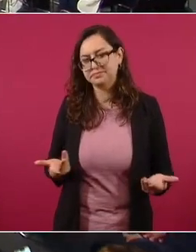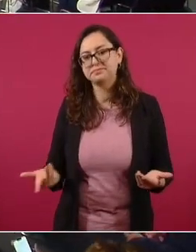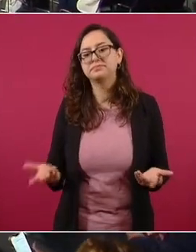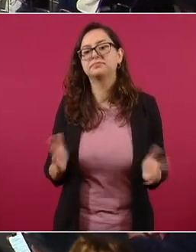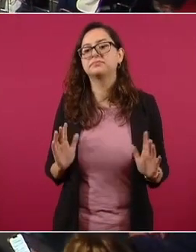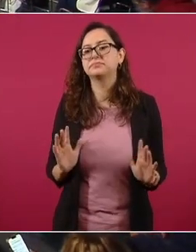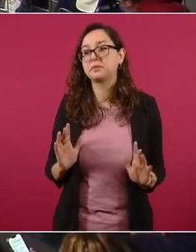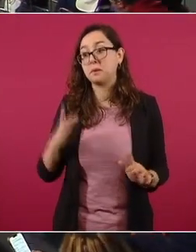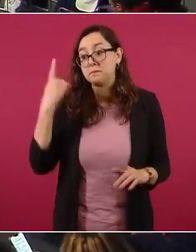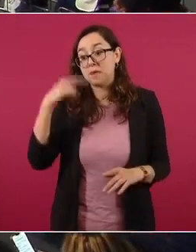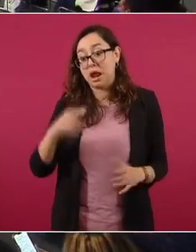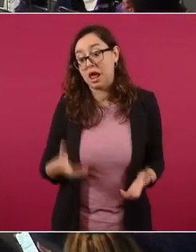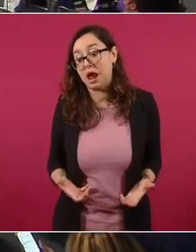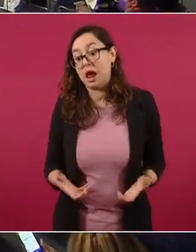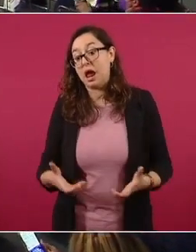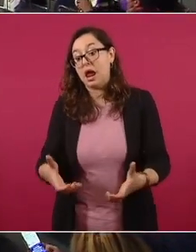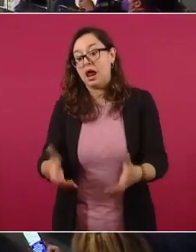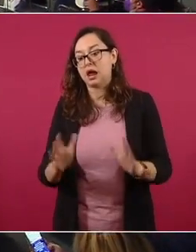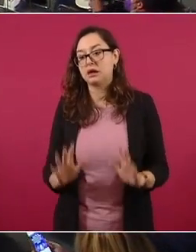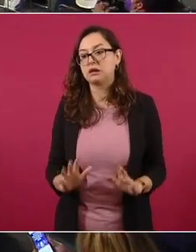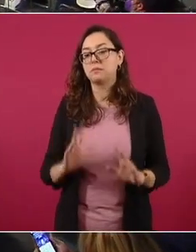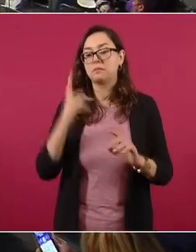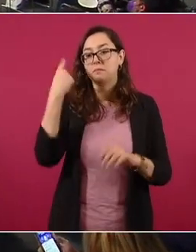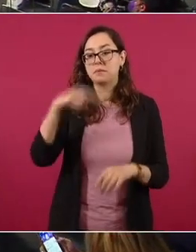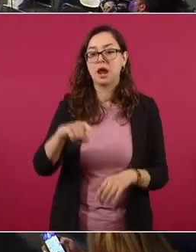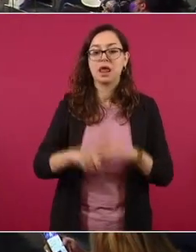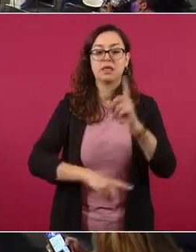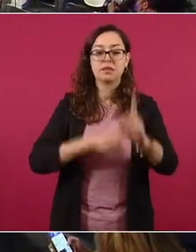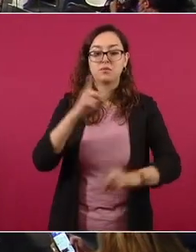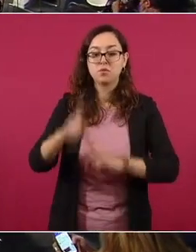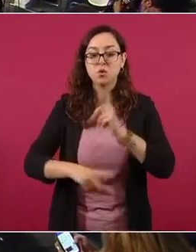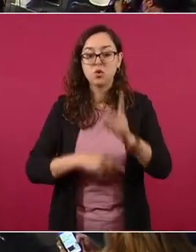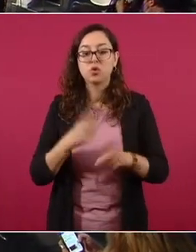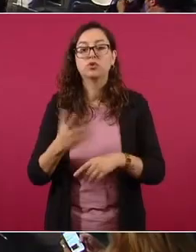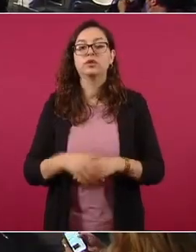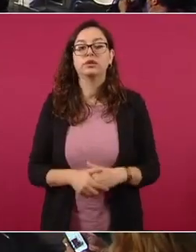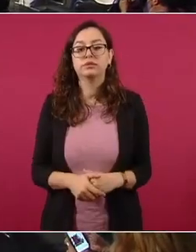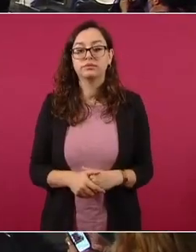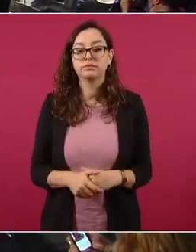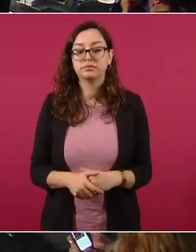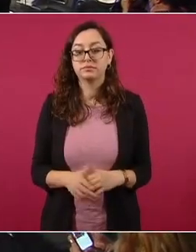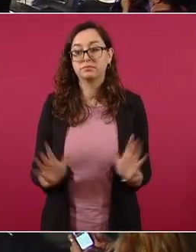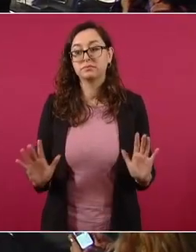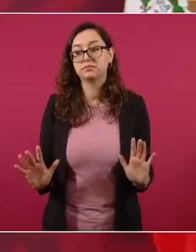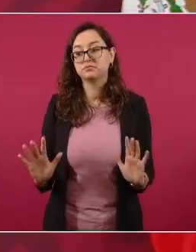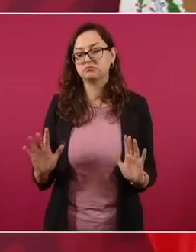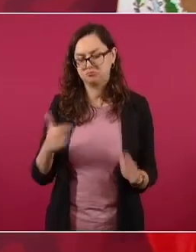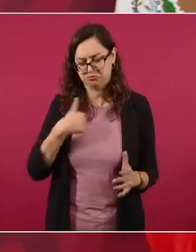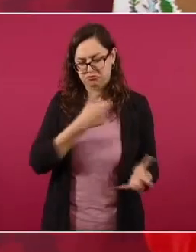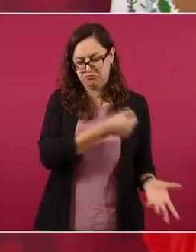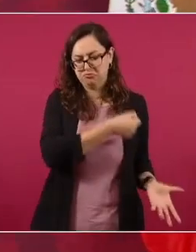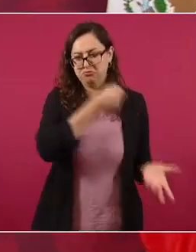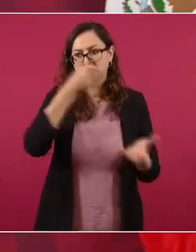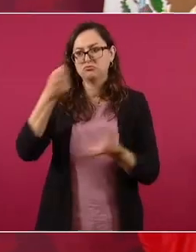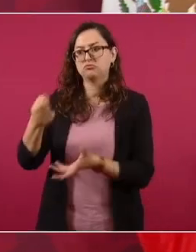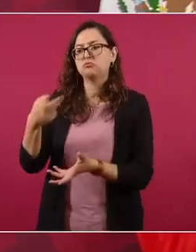para banquetas, para unidad deportiva. Nada más que me tienes que dar